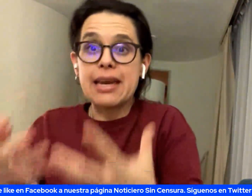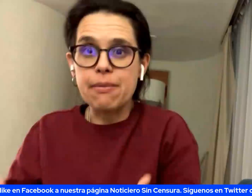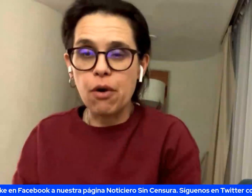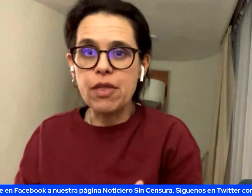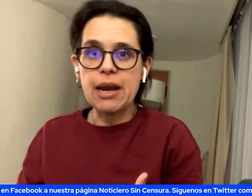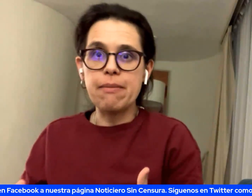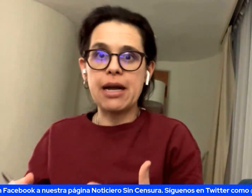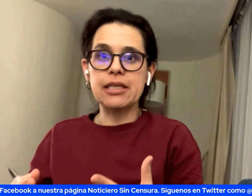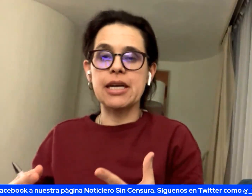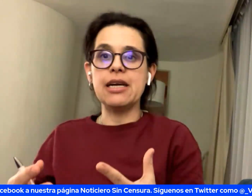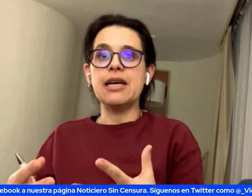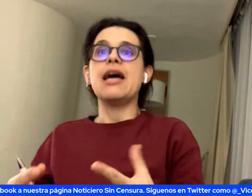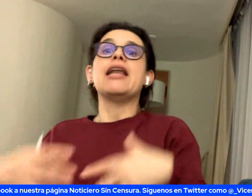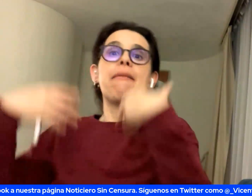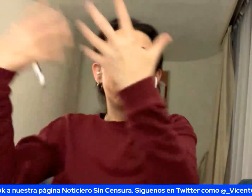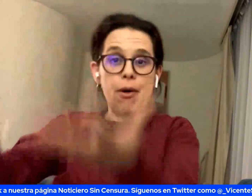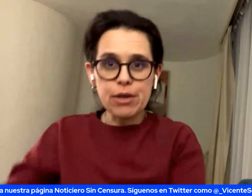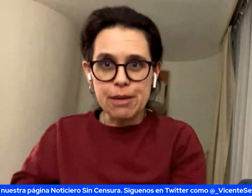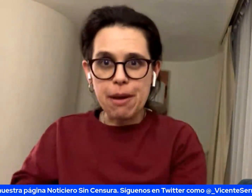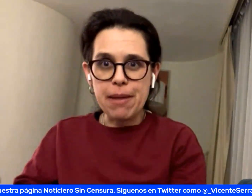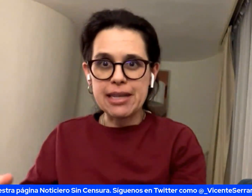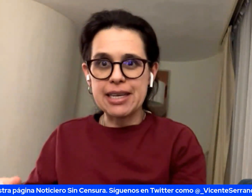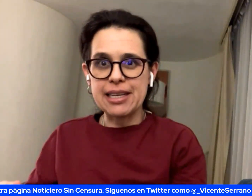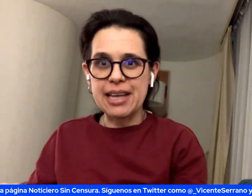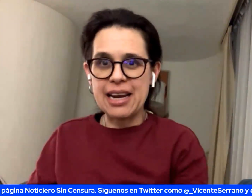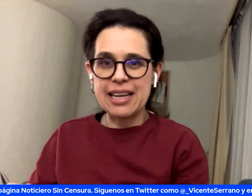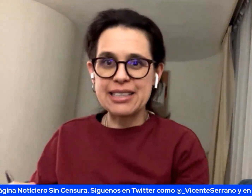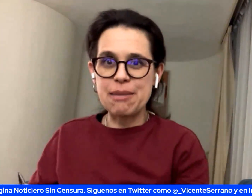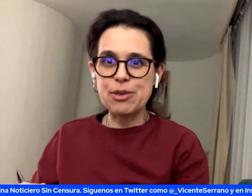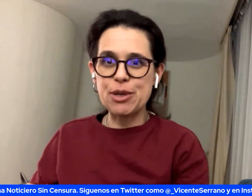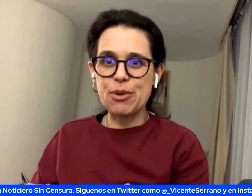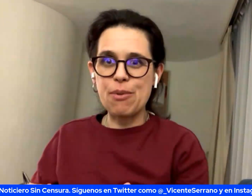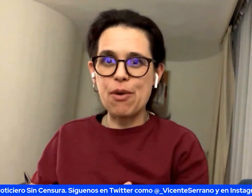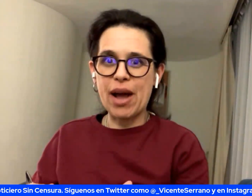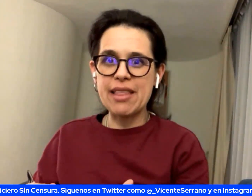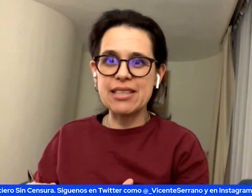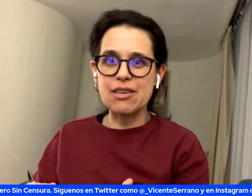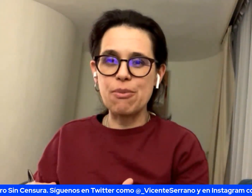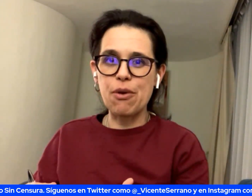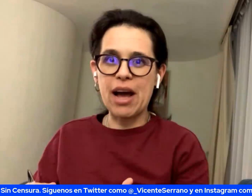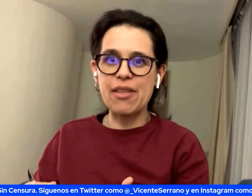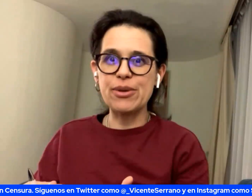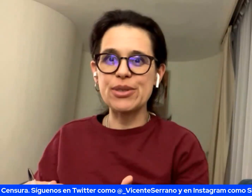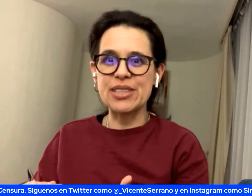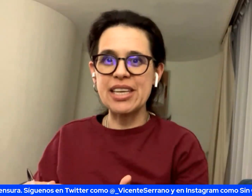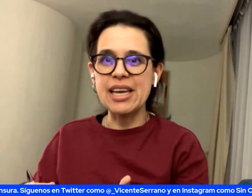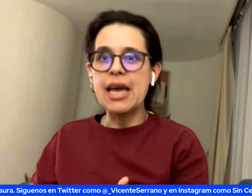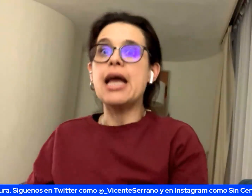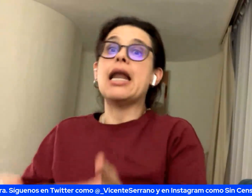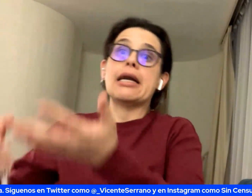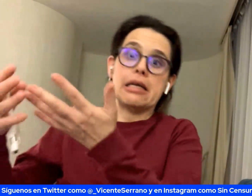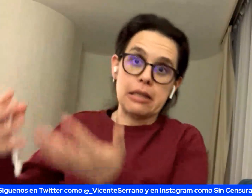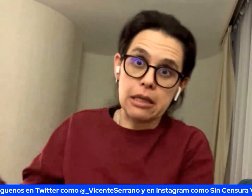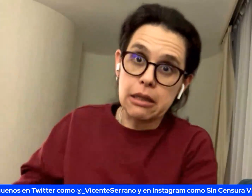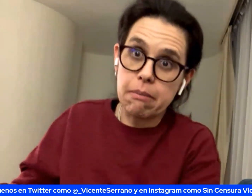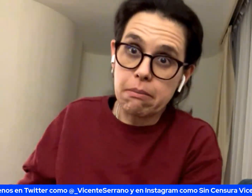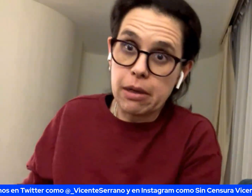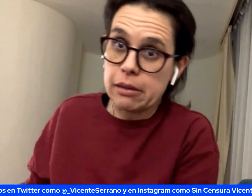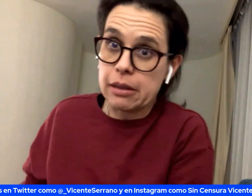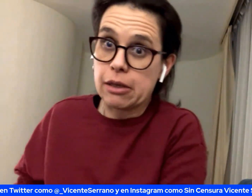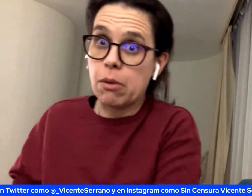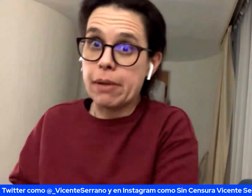lo que derivó de la marcha, la próxima marcha a la que estamos siendo convocadas y convocados, ¿sí? La